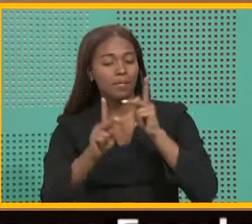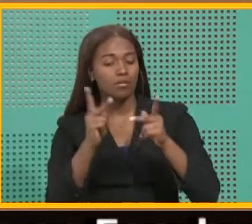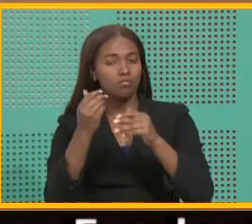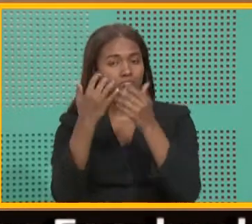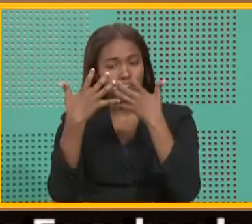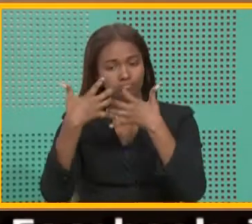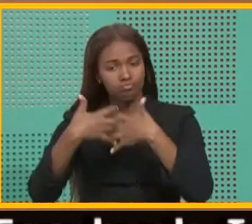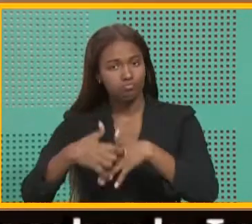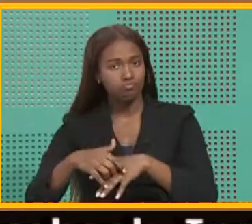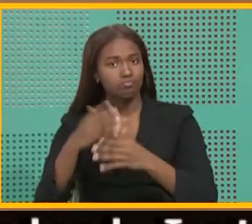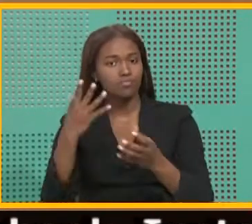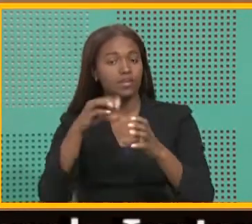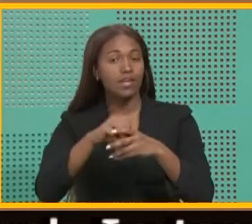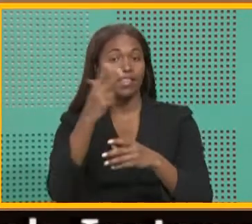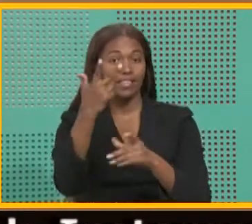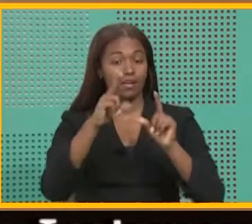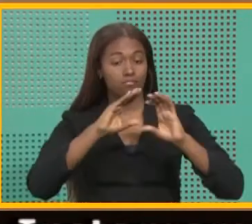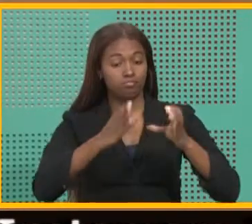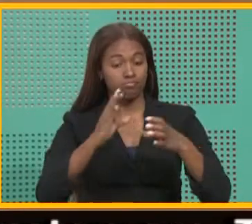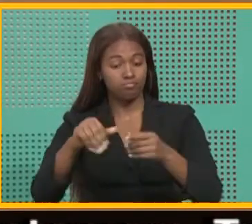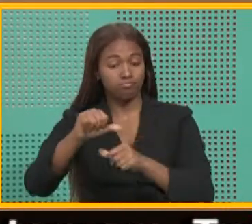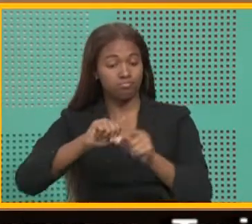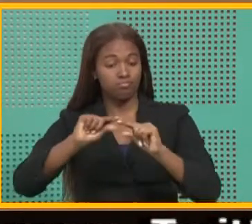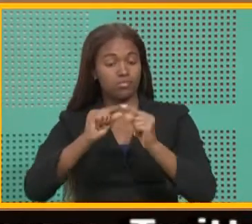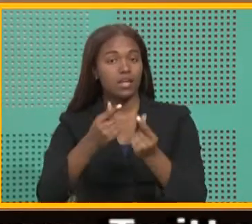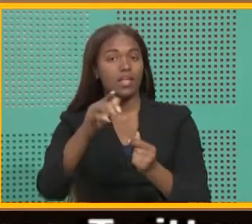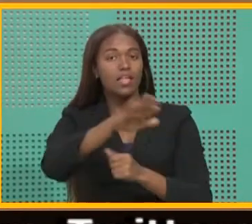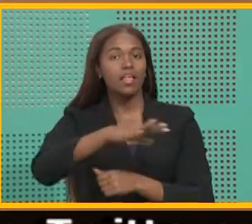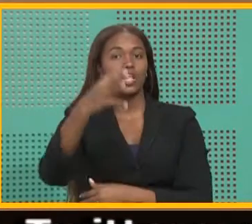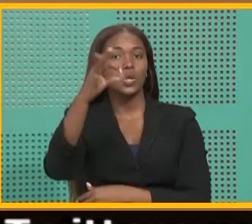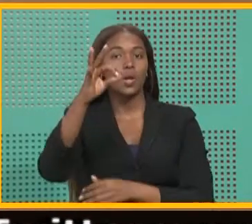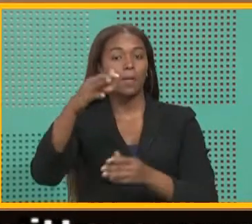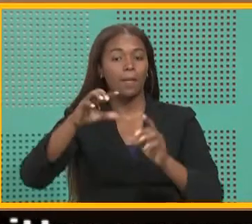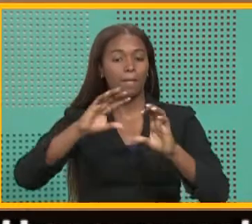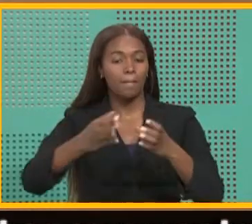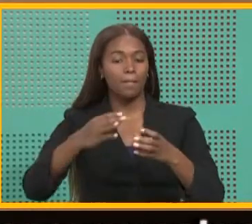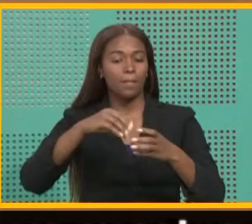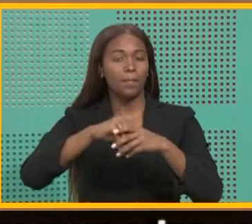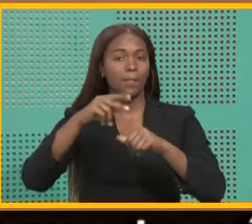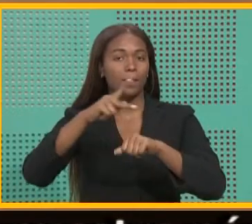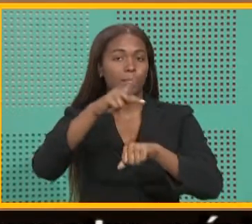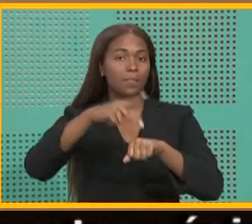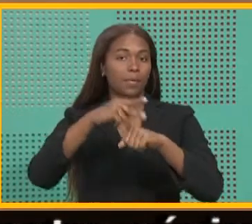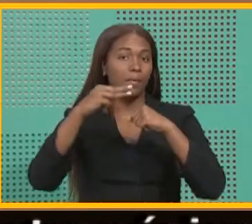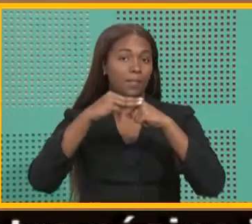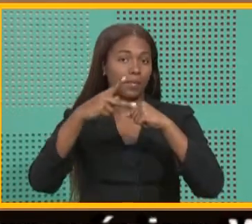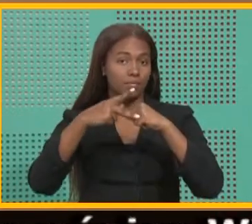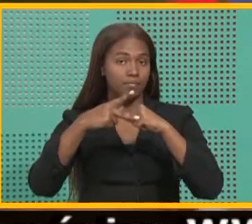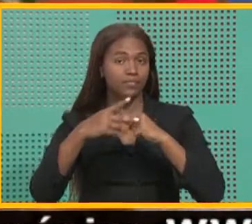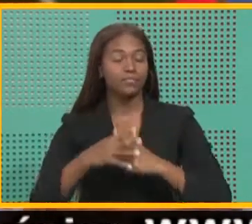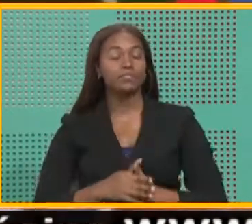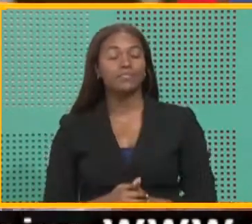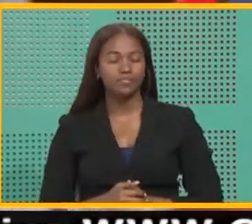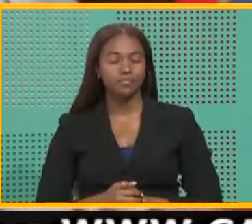organizados en 13 asociaciones de 19 comunidades de la provincia Monte Plata. Veamos.